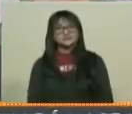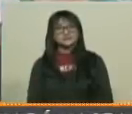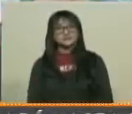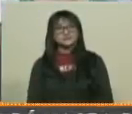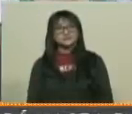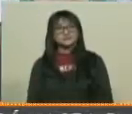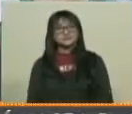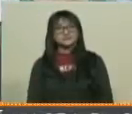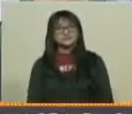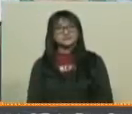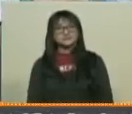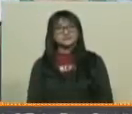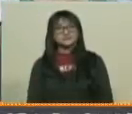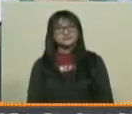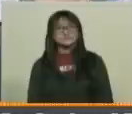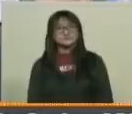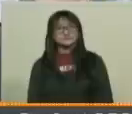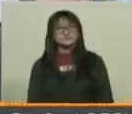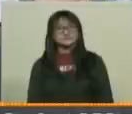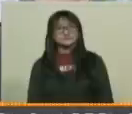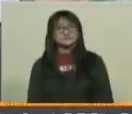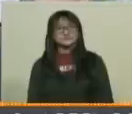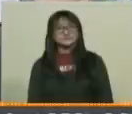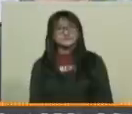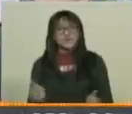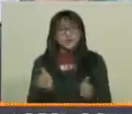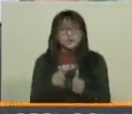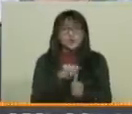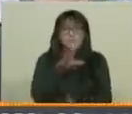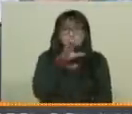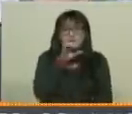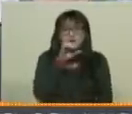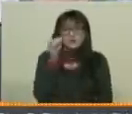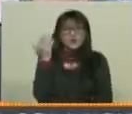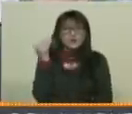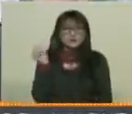conduciendo, y nos acompañó en todo el recorrido,